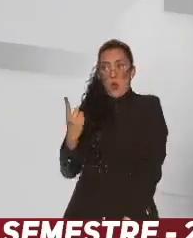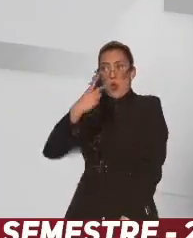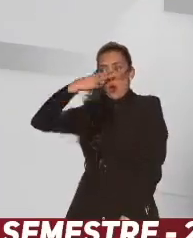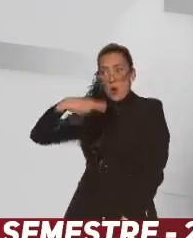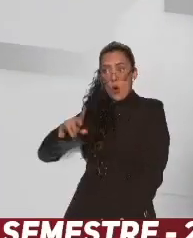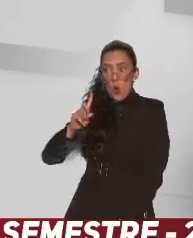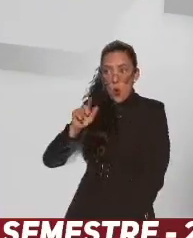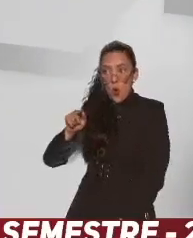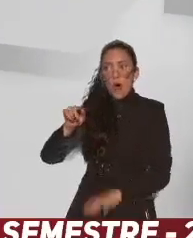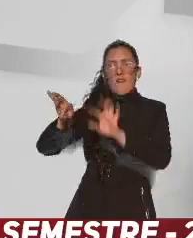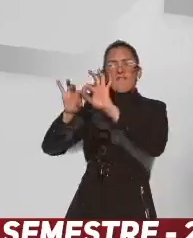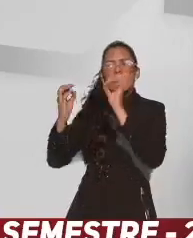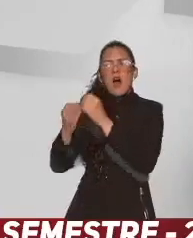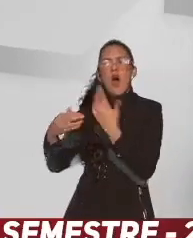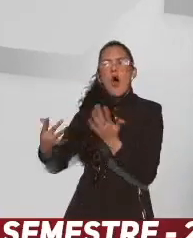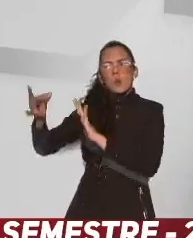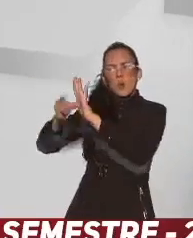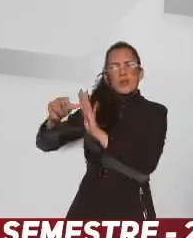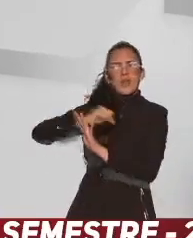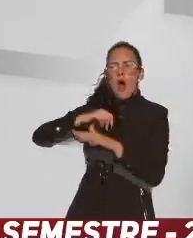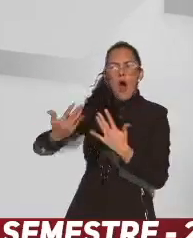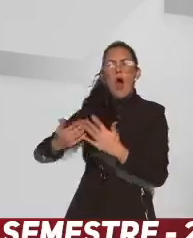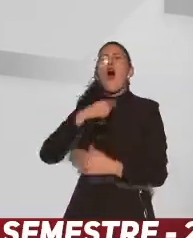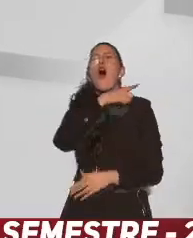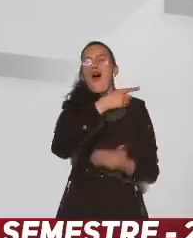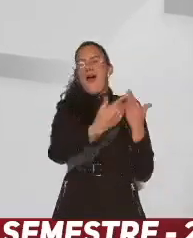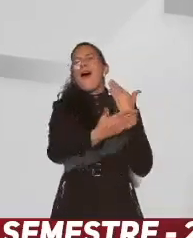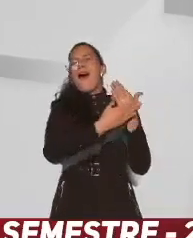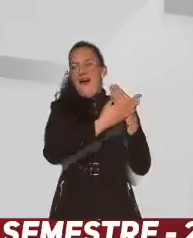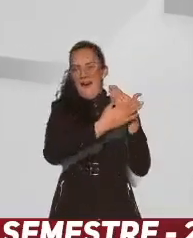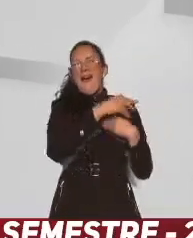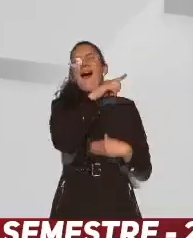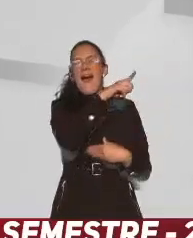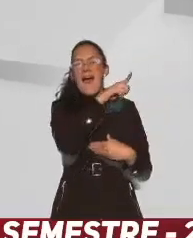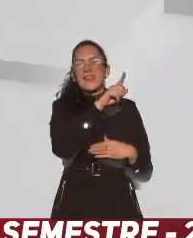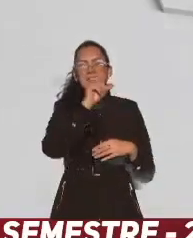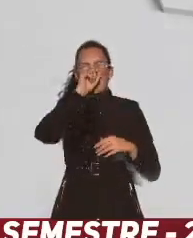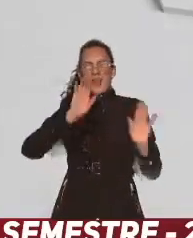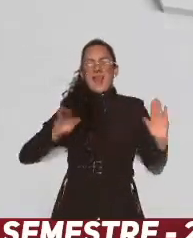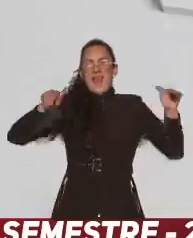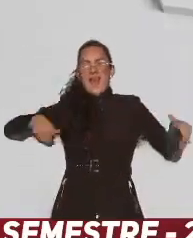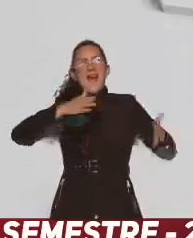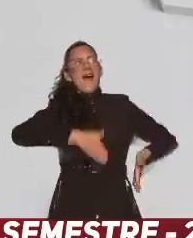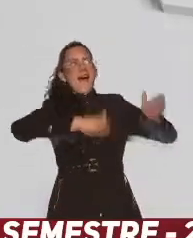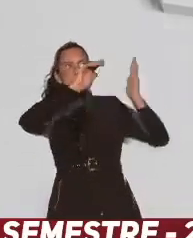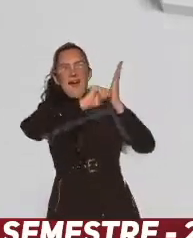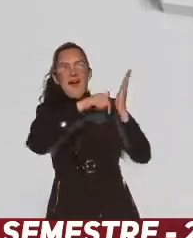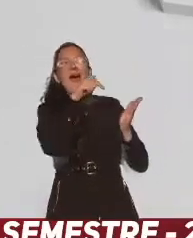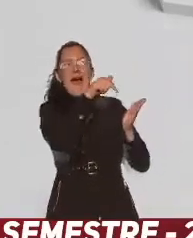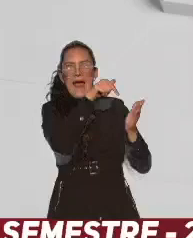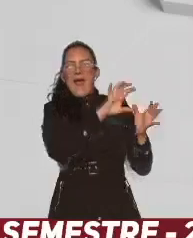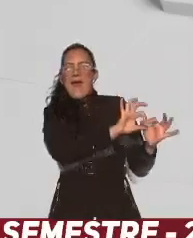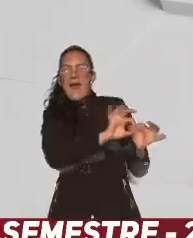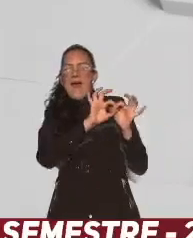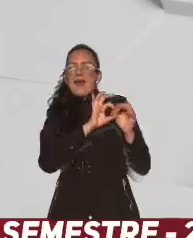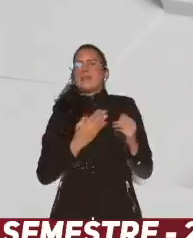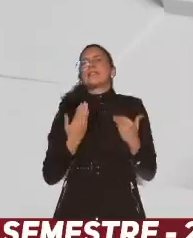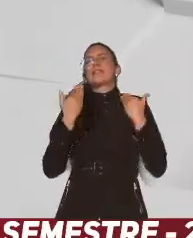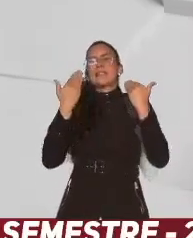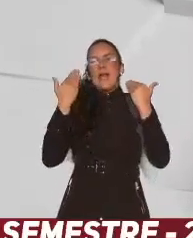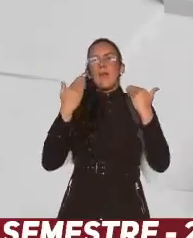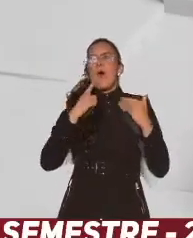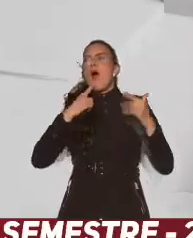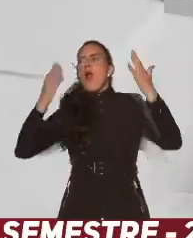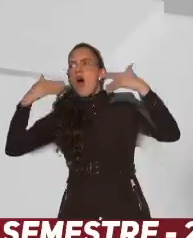La interoperabilidad con la Registraduría genera credibilidad y transparencia en la información del